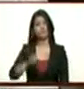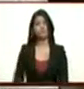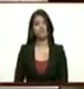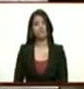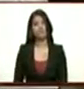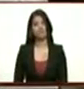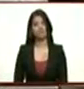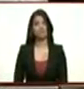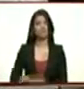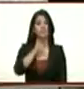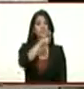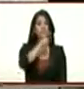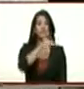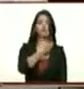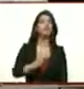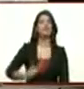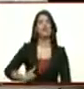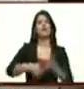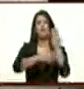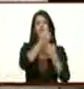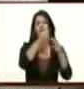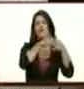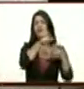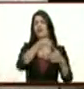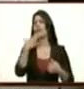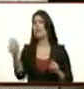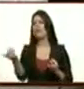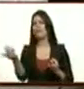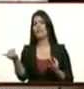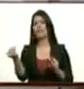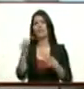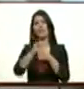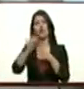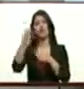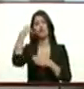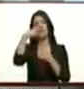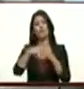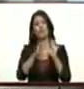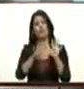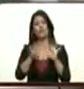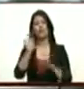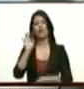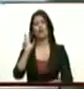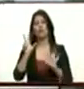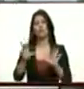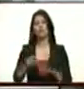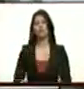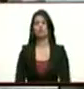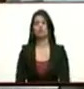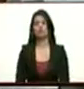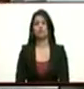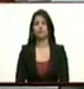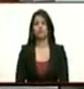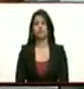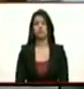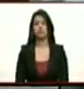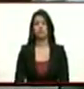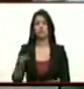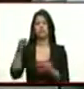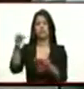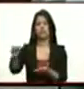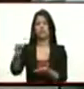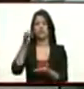Pidieron mediación a Fedecámaras. Fedecámaras está pidiendo dólares desde el 88 y no producen nada. Toma, te voy a guardar esto aquí, Mujica. ¿No te gustó? No,